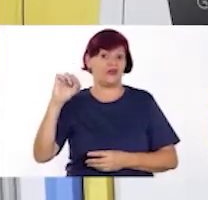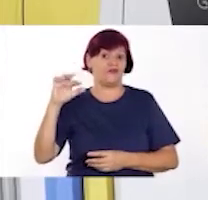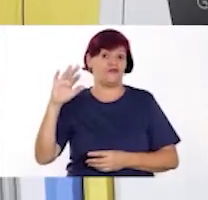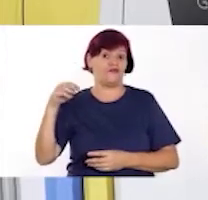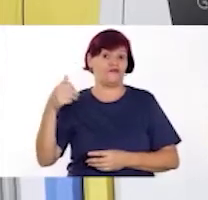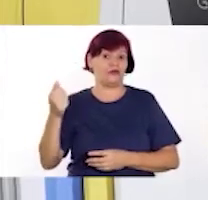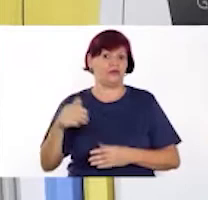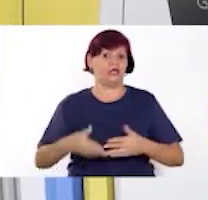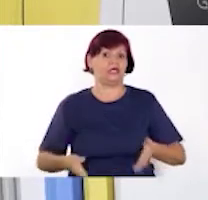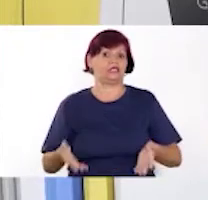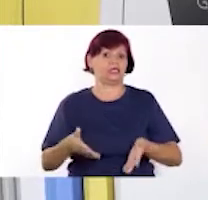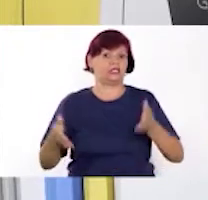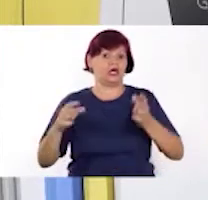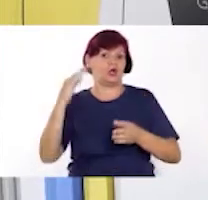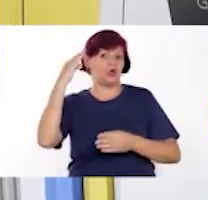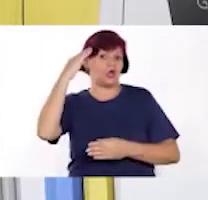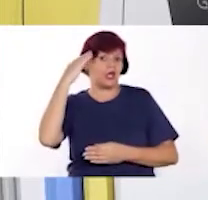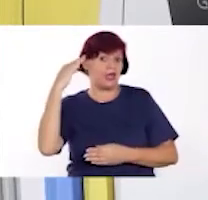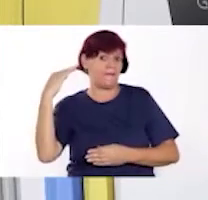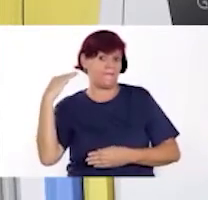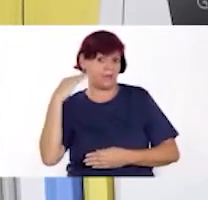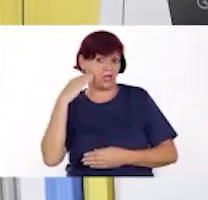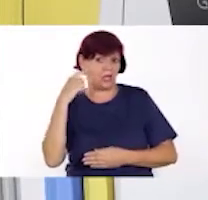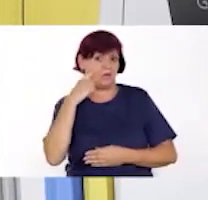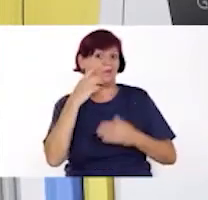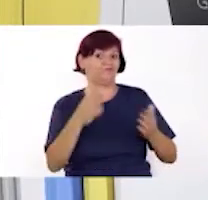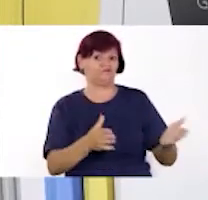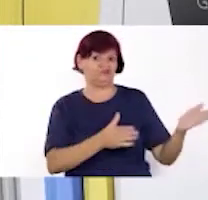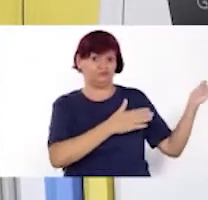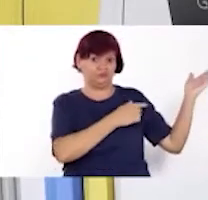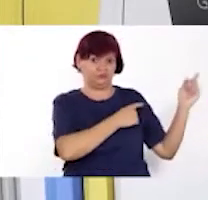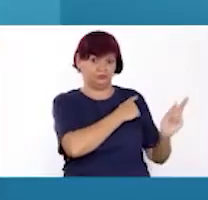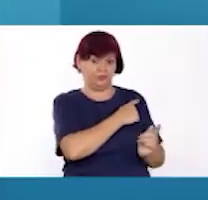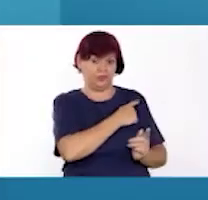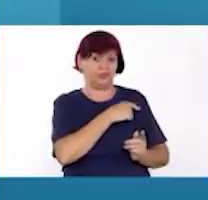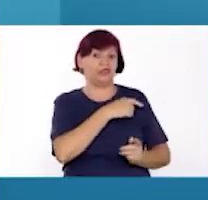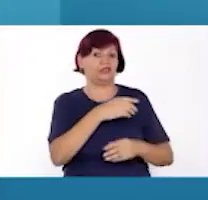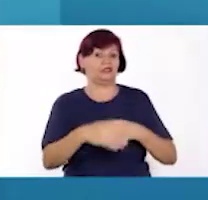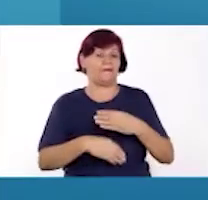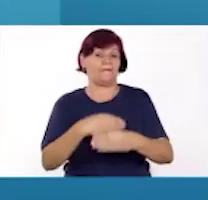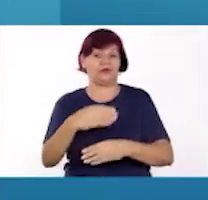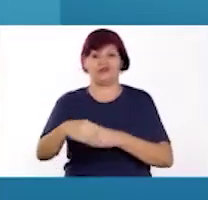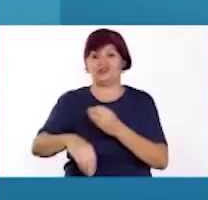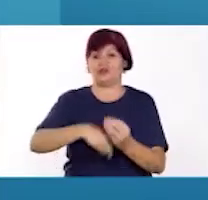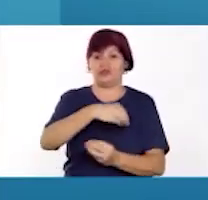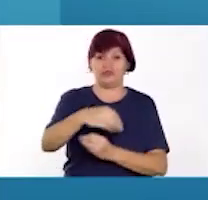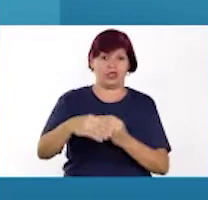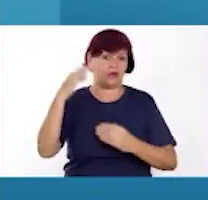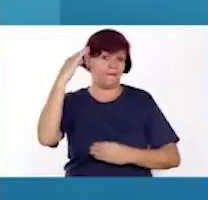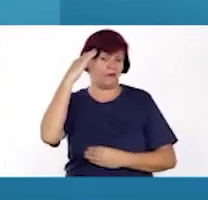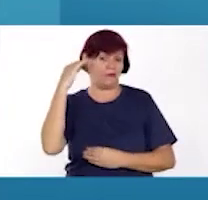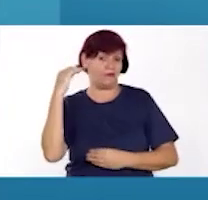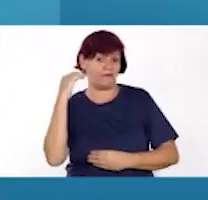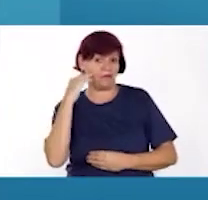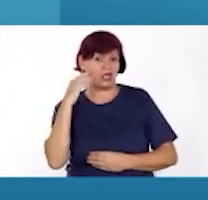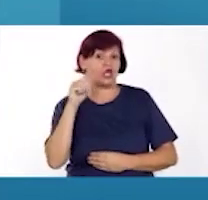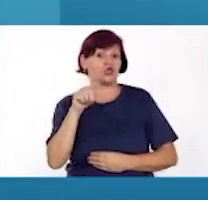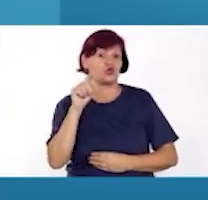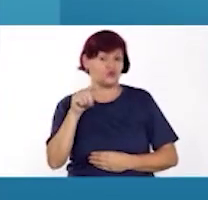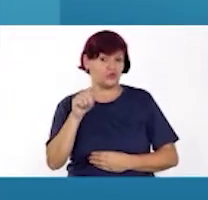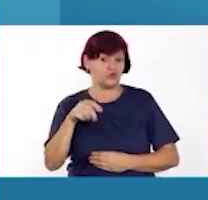en Vietnam, como les muestro en pantalla, ese proceso de renovación vietnamita, y ustedes